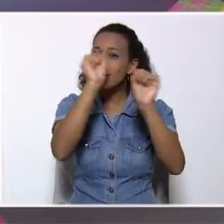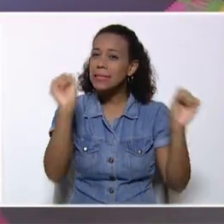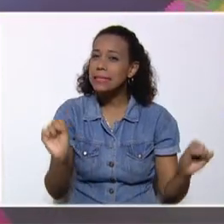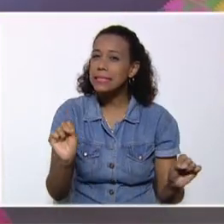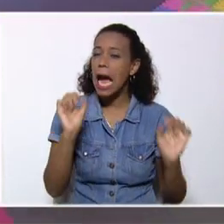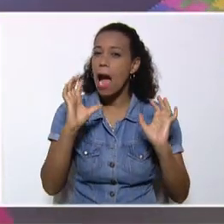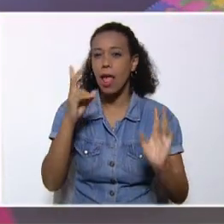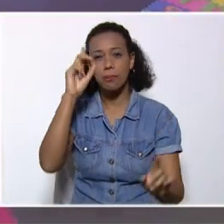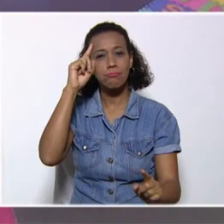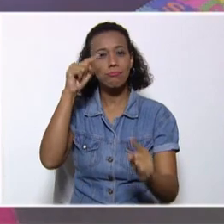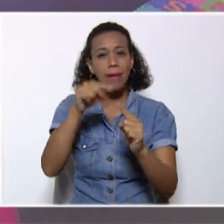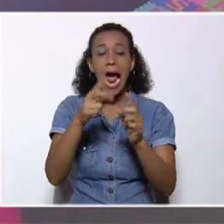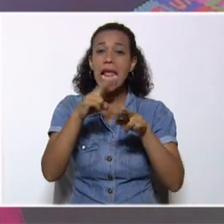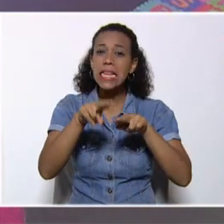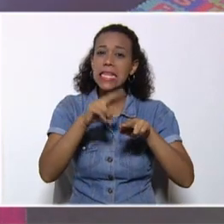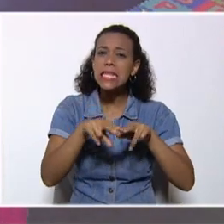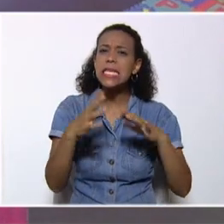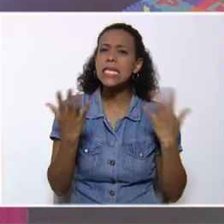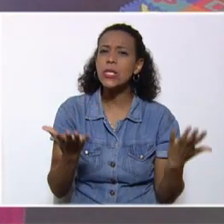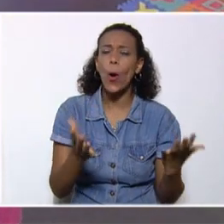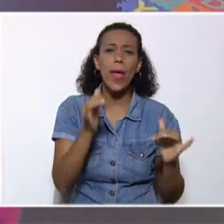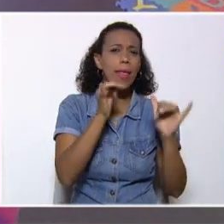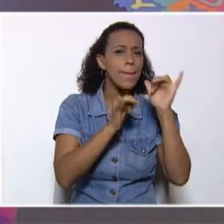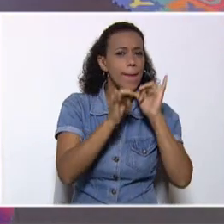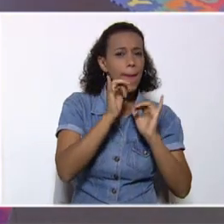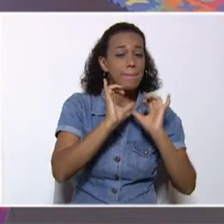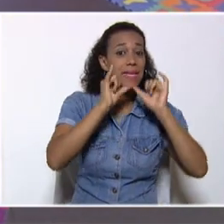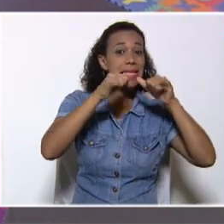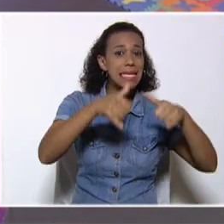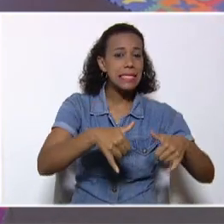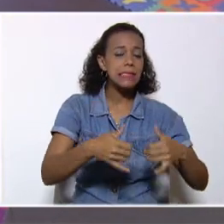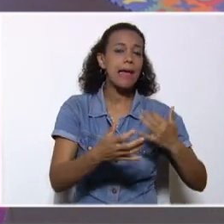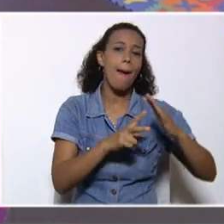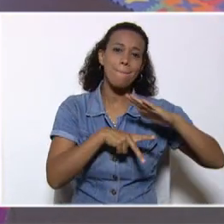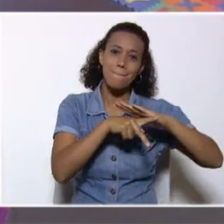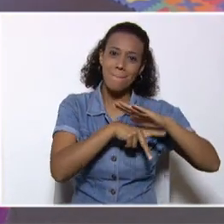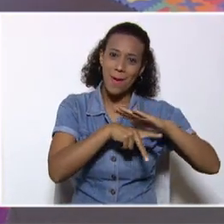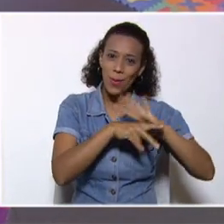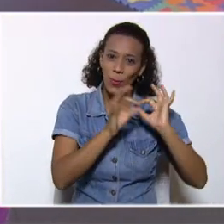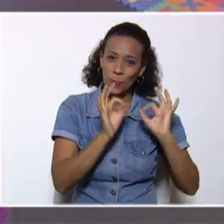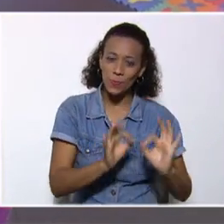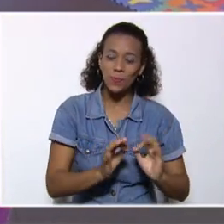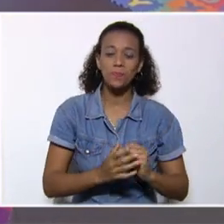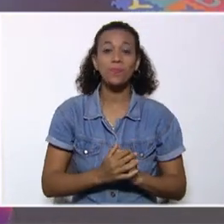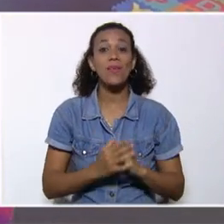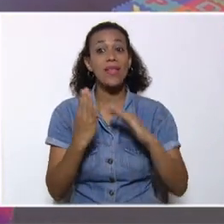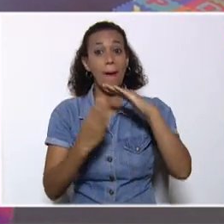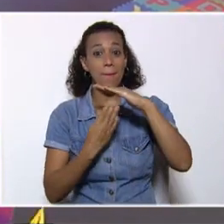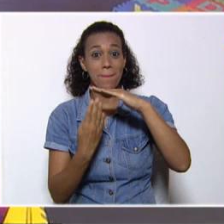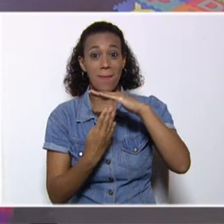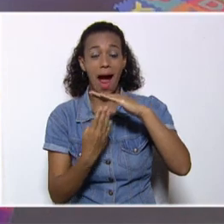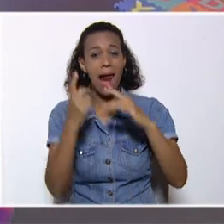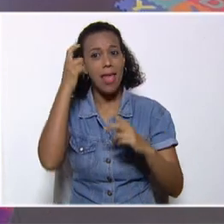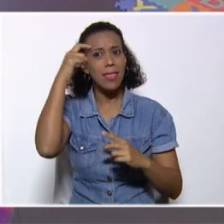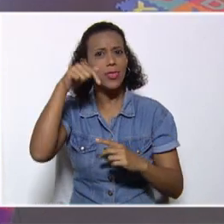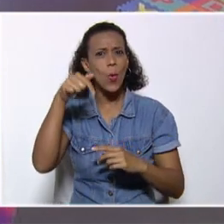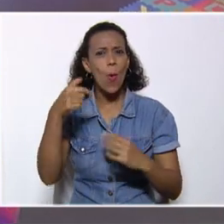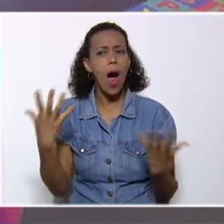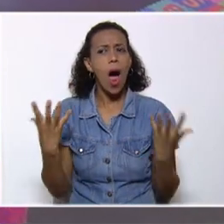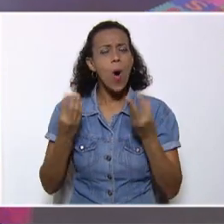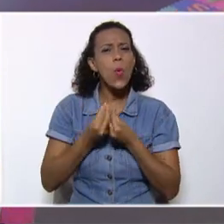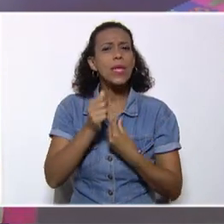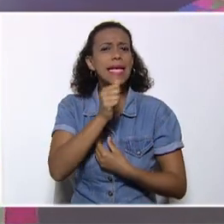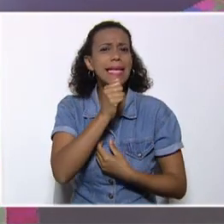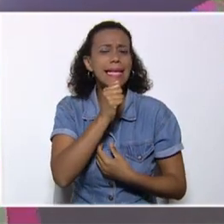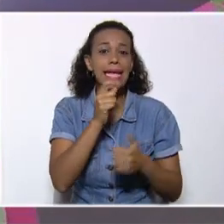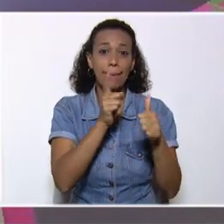mañanas, dedicado a nuestros niños y niñas del nivel de educación inicial y educación primaria. Por eso el día de hoy nos van a estar